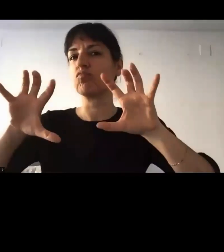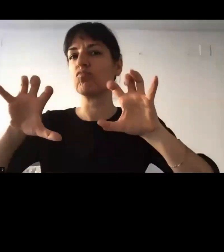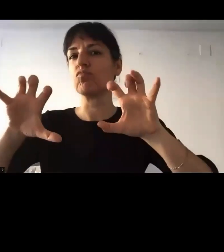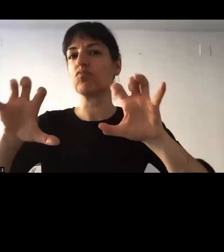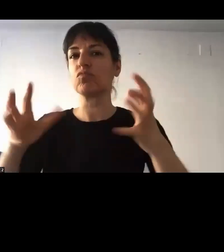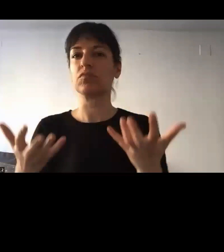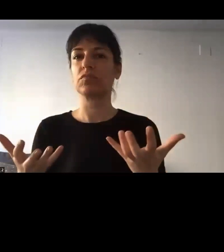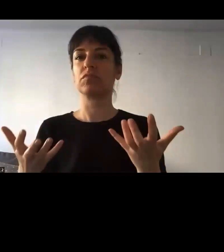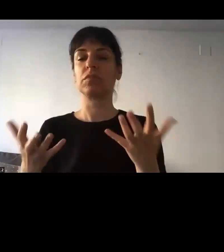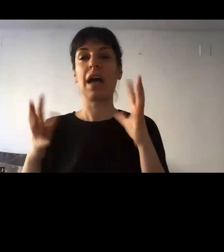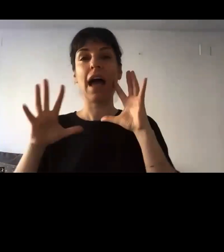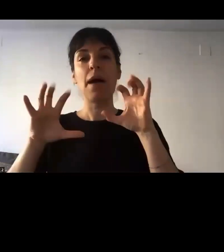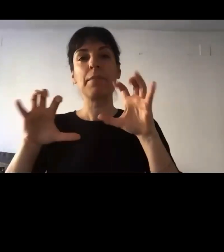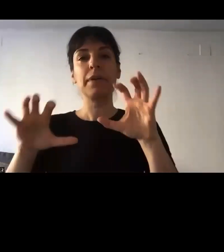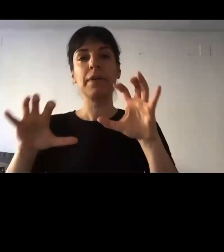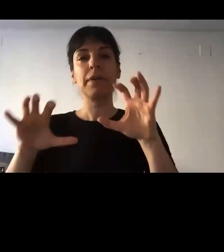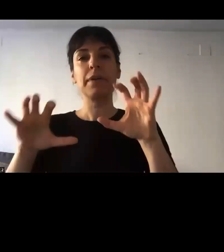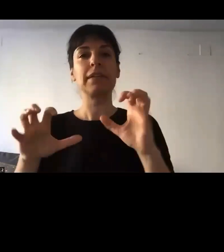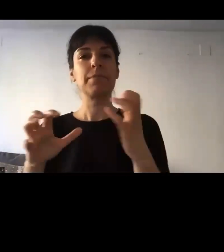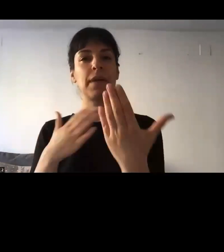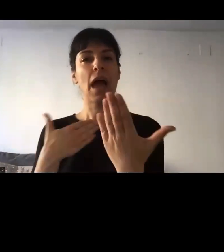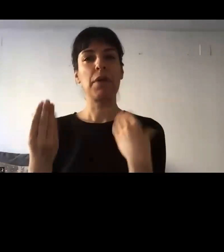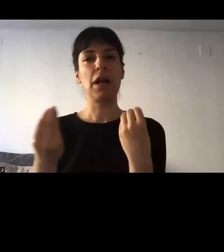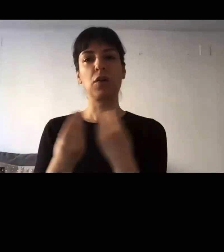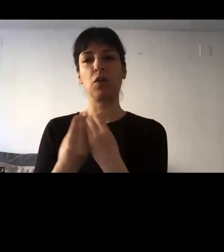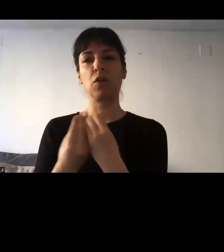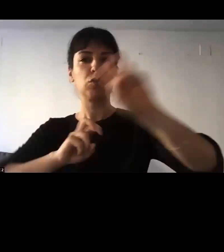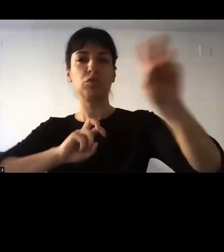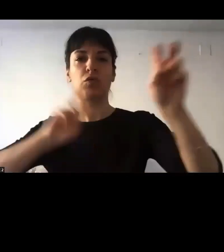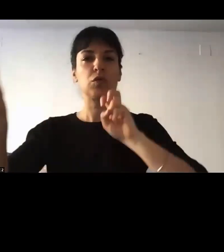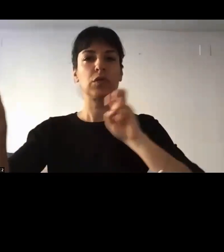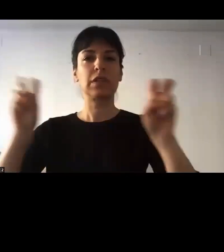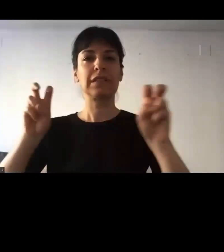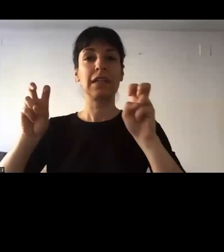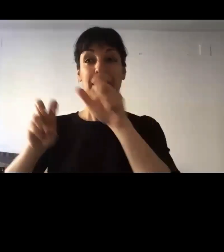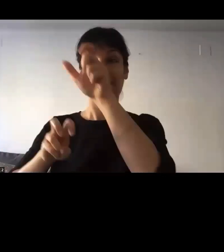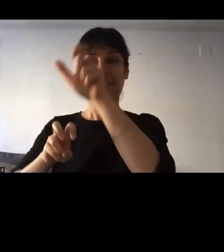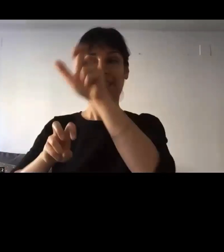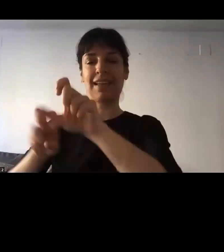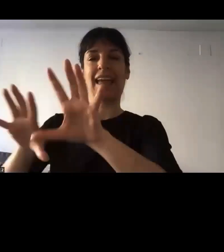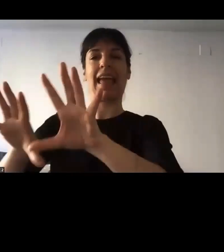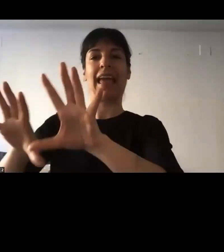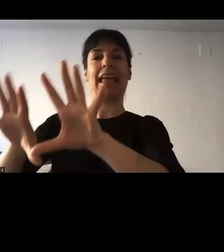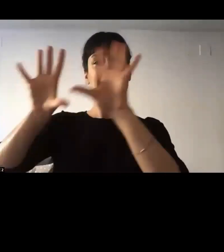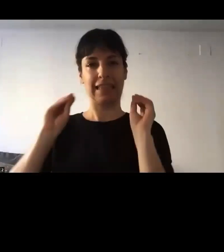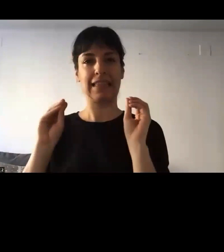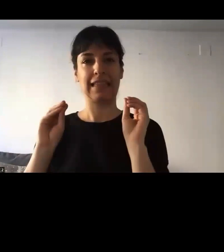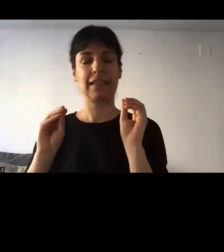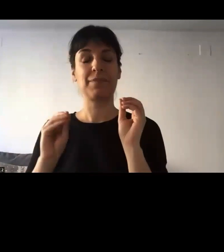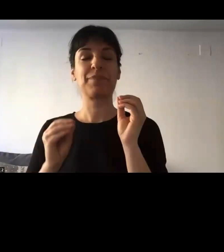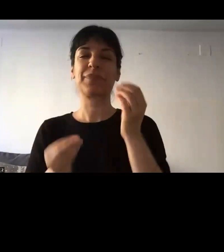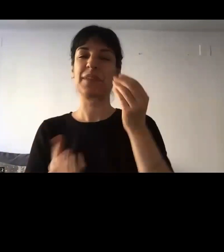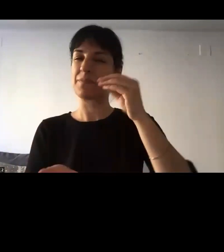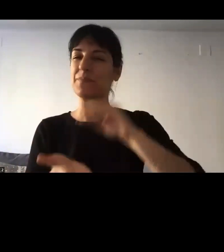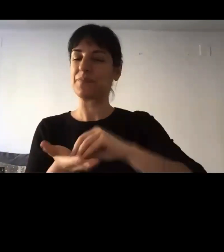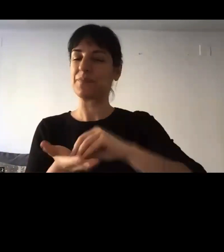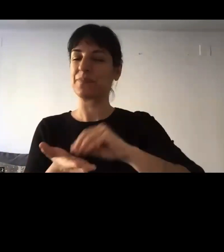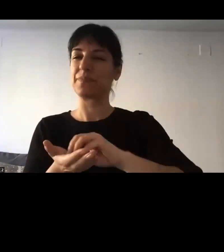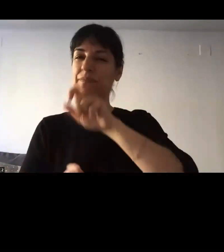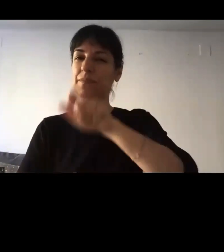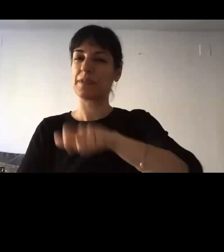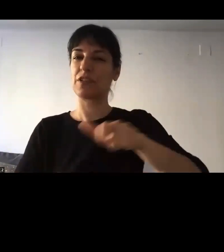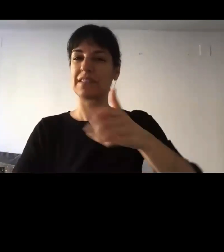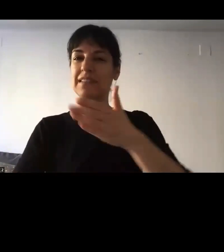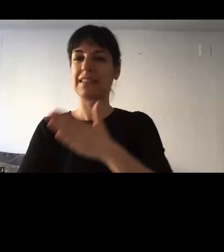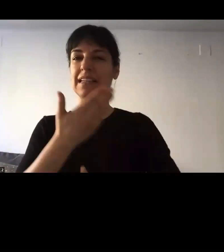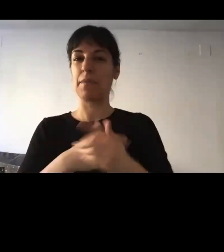tratar con otra gente y de también entender al que tengo enfrente. Porque sí que es cierto que muchas veces las personas con discapacidad somos las